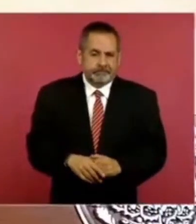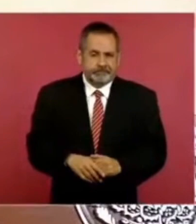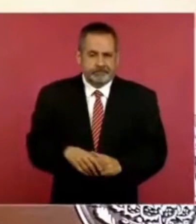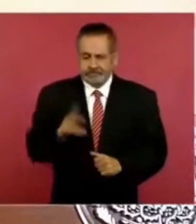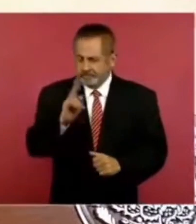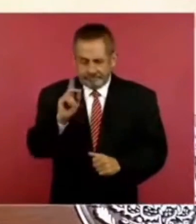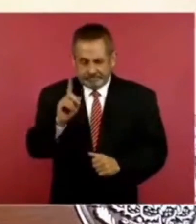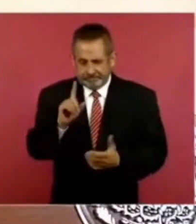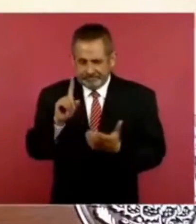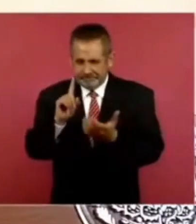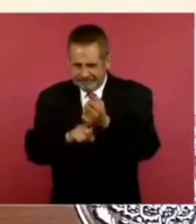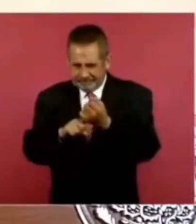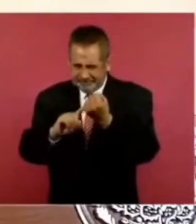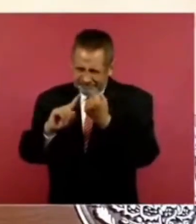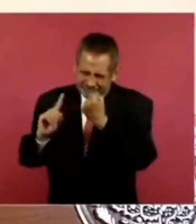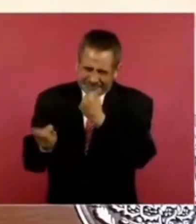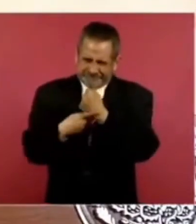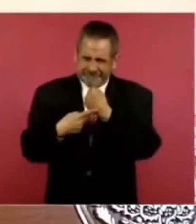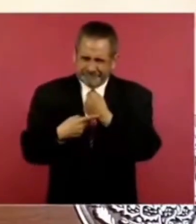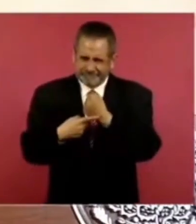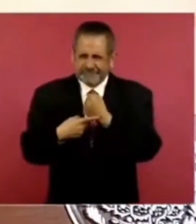Pero el origen de todo